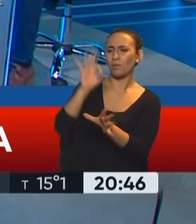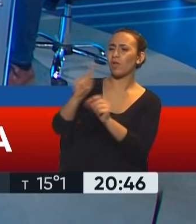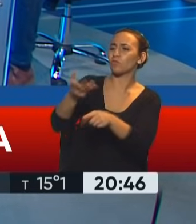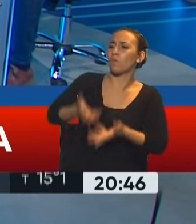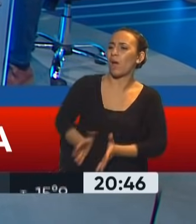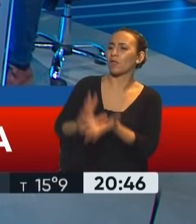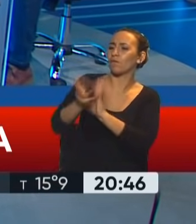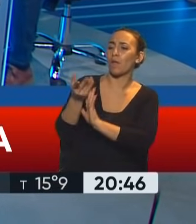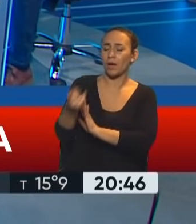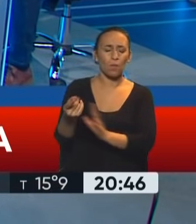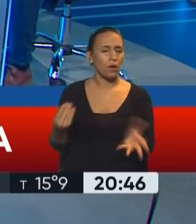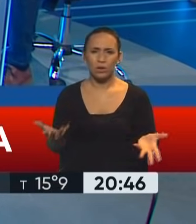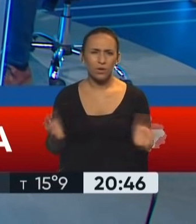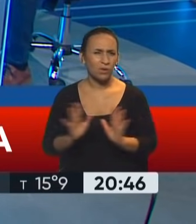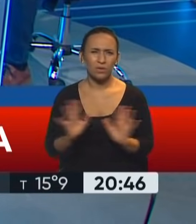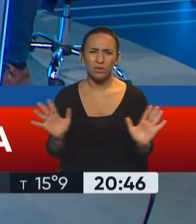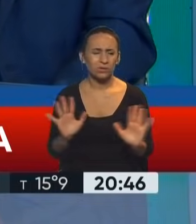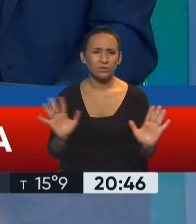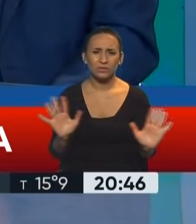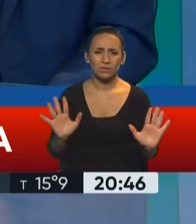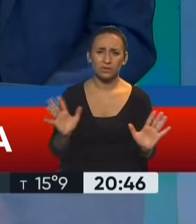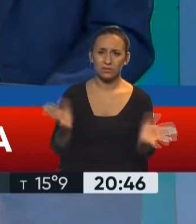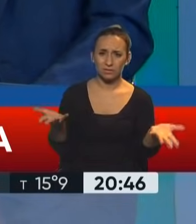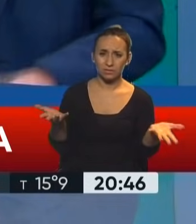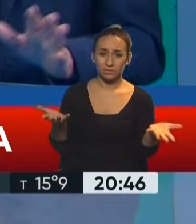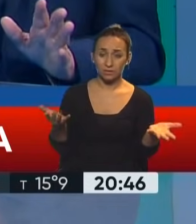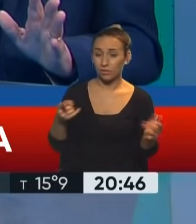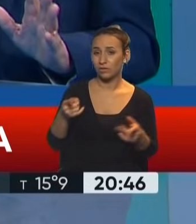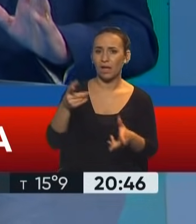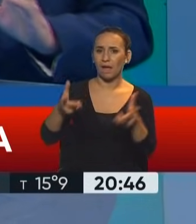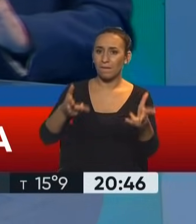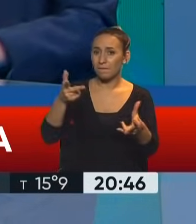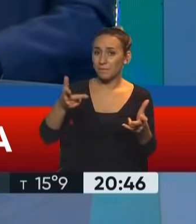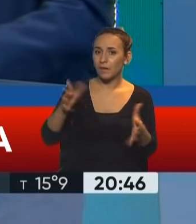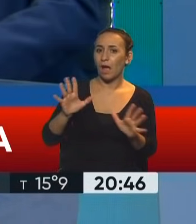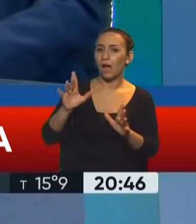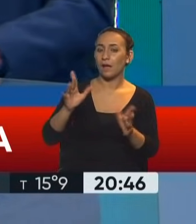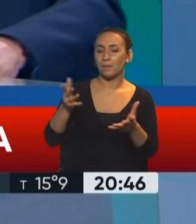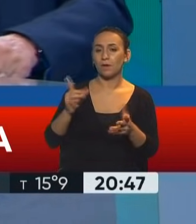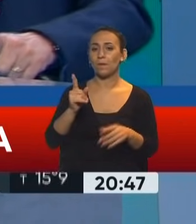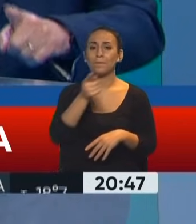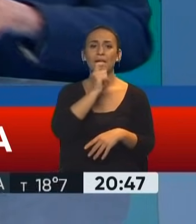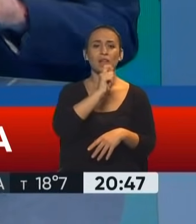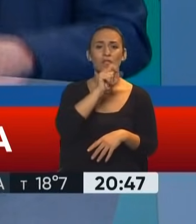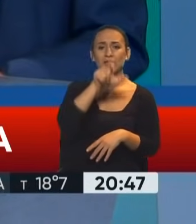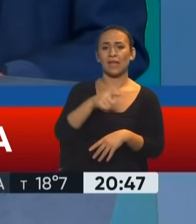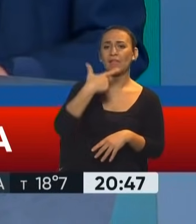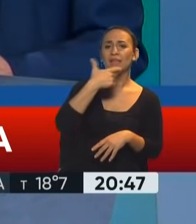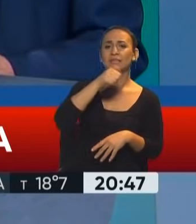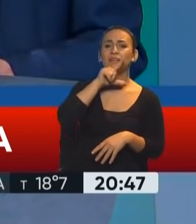nadie. Pero le dan aire y se montan en eso. Entonces no se habla de que el periodista Daniel